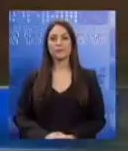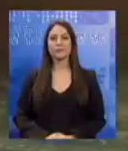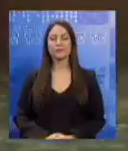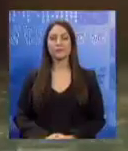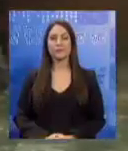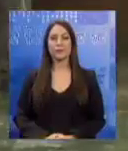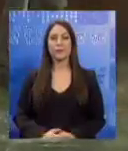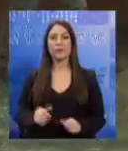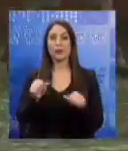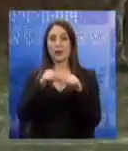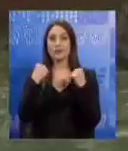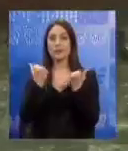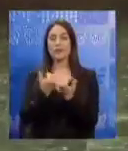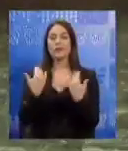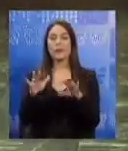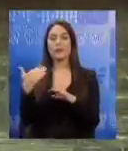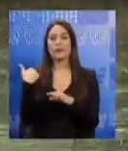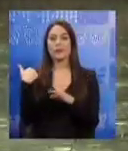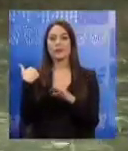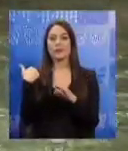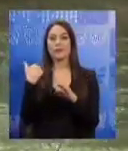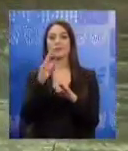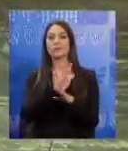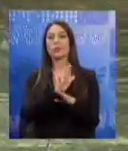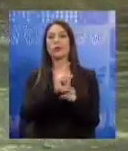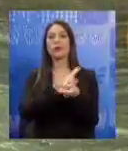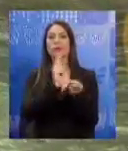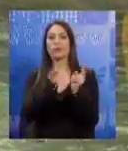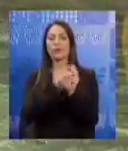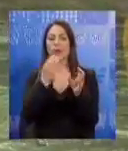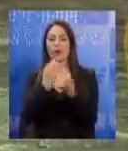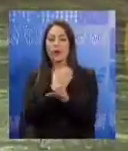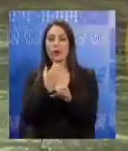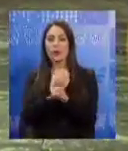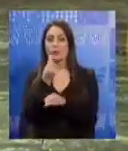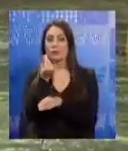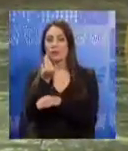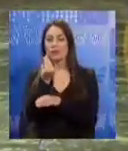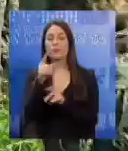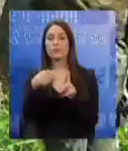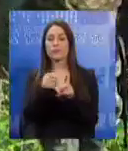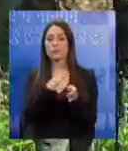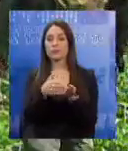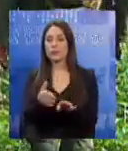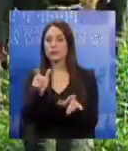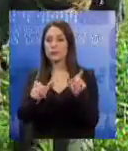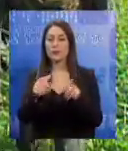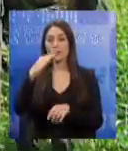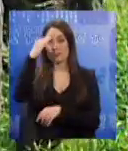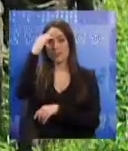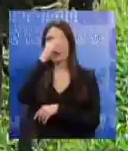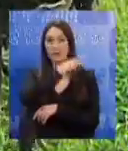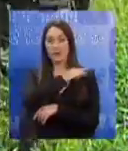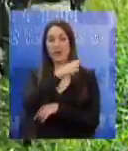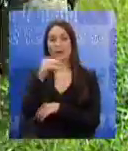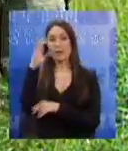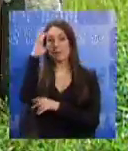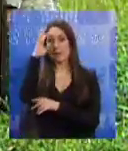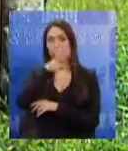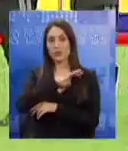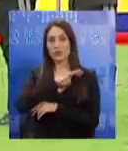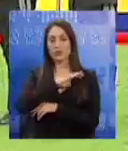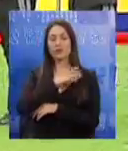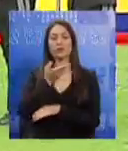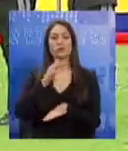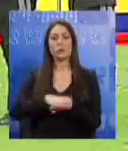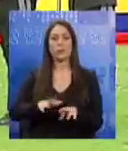En la Asamblea ya tienen el proyecto de reformas que plantea que el cálculo de las pensiones de retiro, invalidez y muerte en las Fuerzas Armadas y Policía Nacional sea en